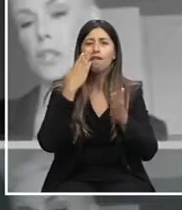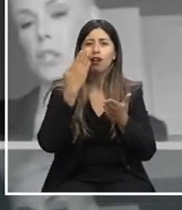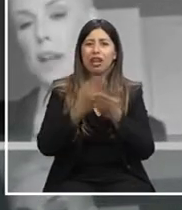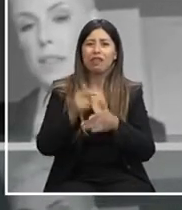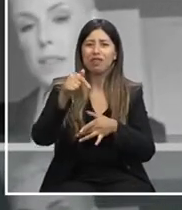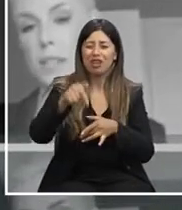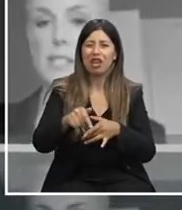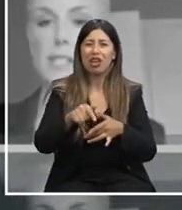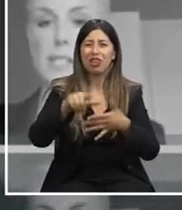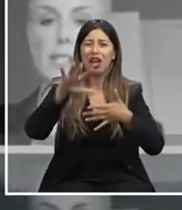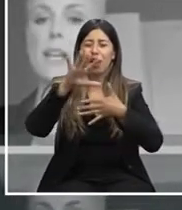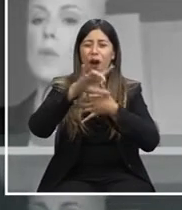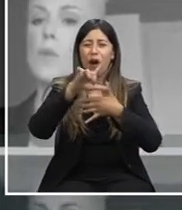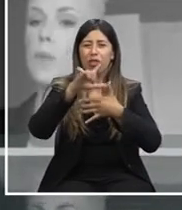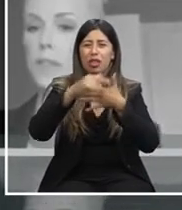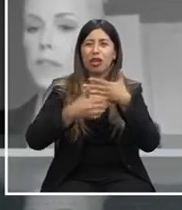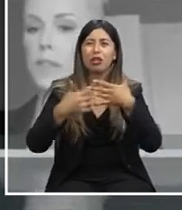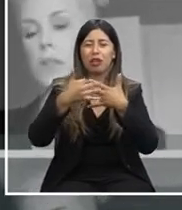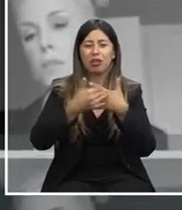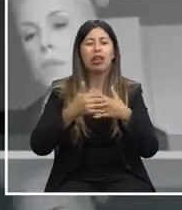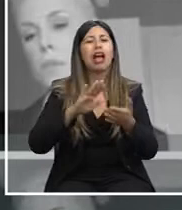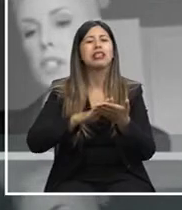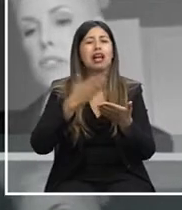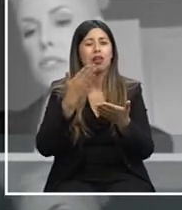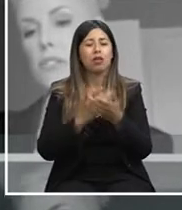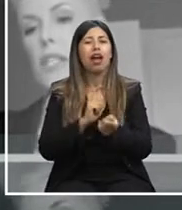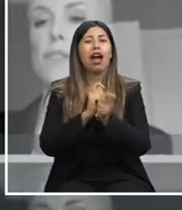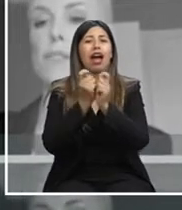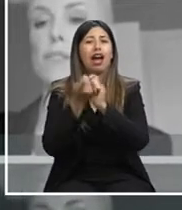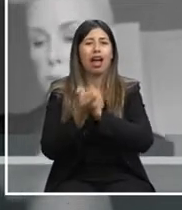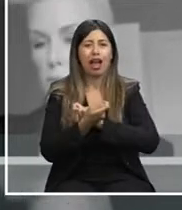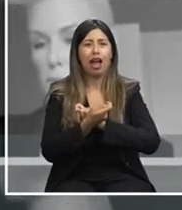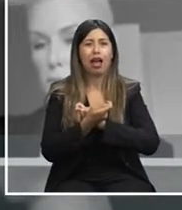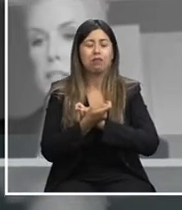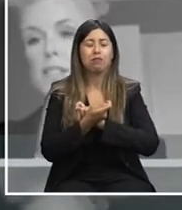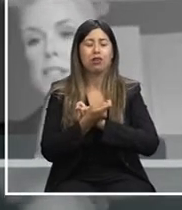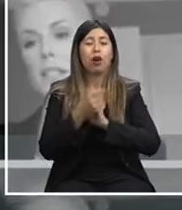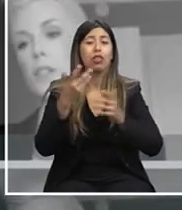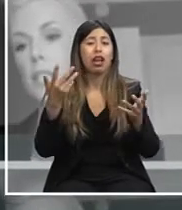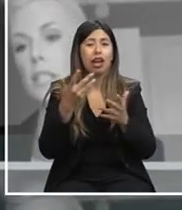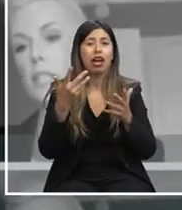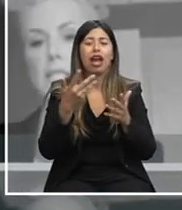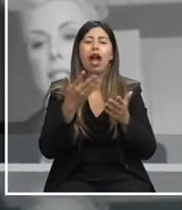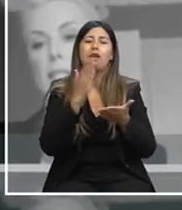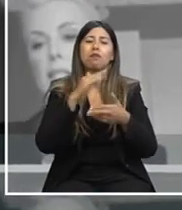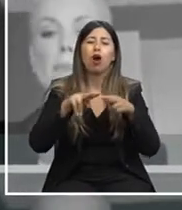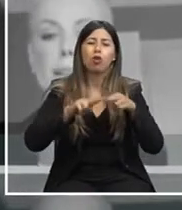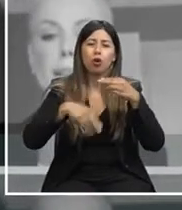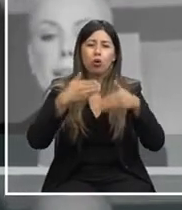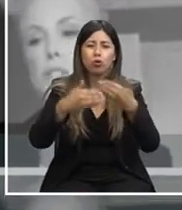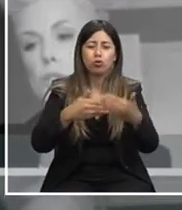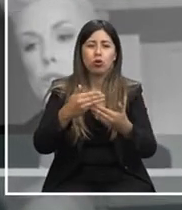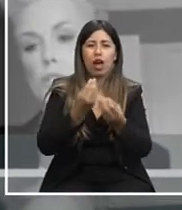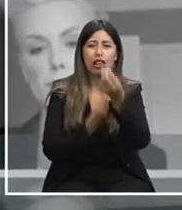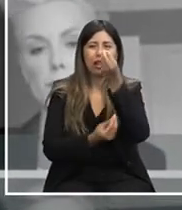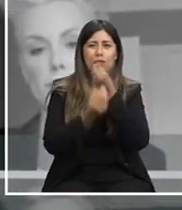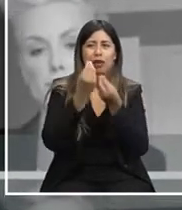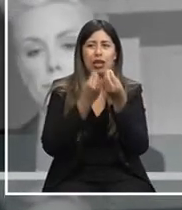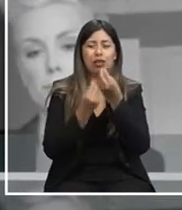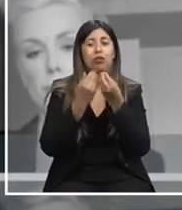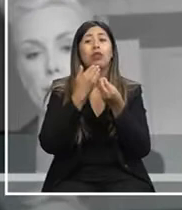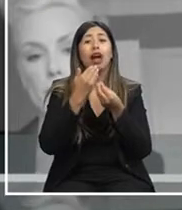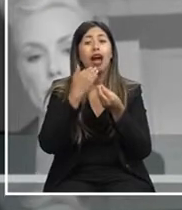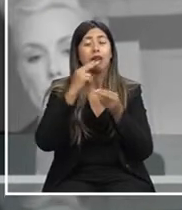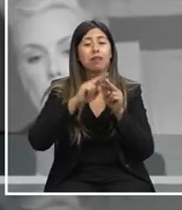podría obtener al adoptar dietas más saludables con los cambios correspondientes en los patrones de producción de alimentos, incluyendo la